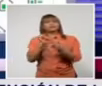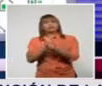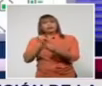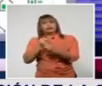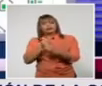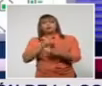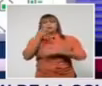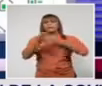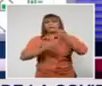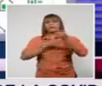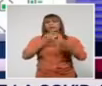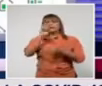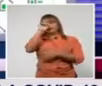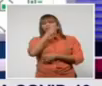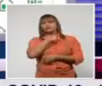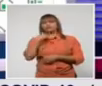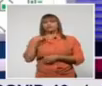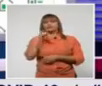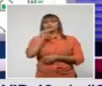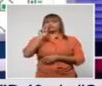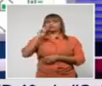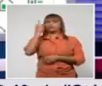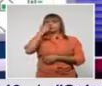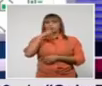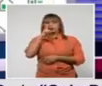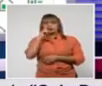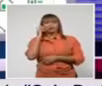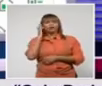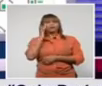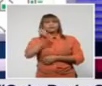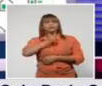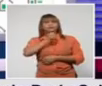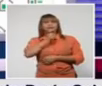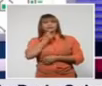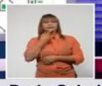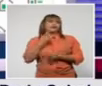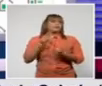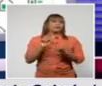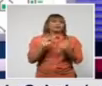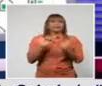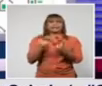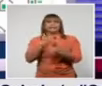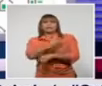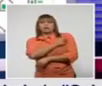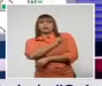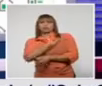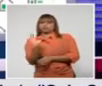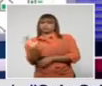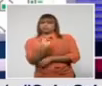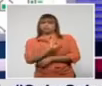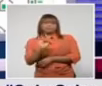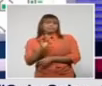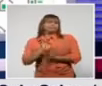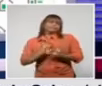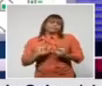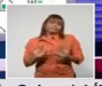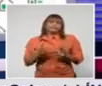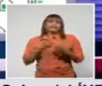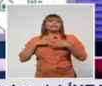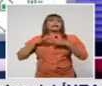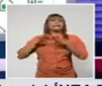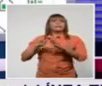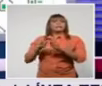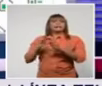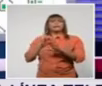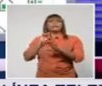Durán en esta conferencia de prensa. En tanto, la vacuna todavía no está disponible y se espera que sea